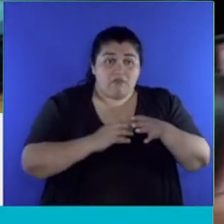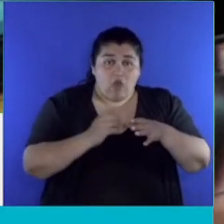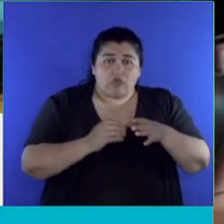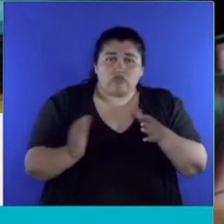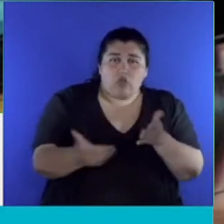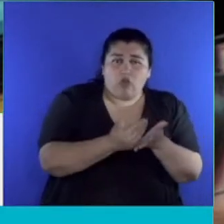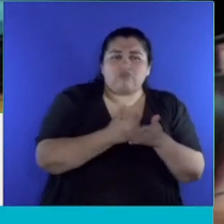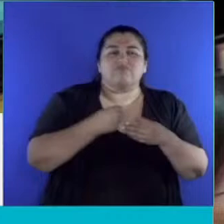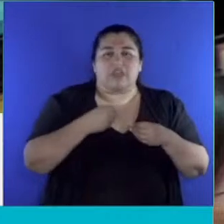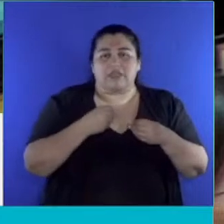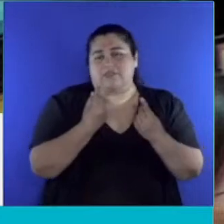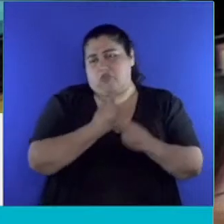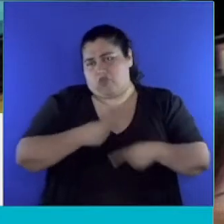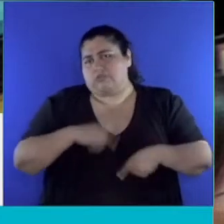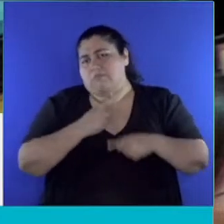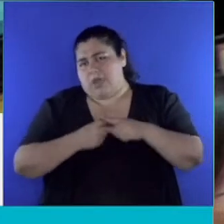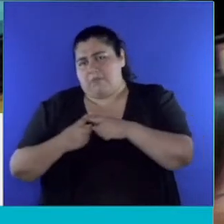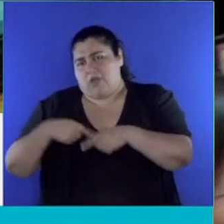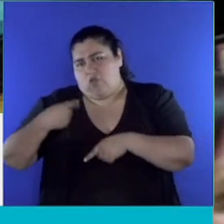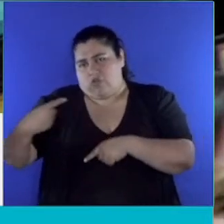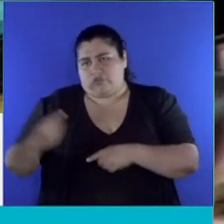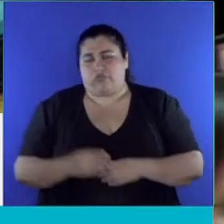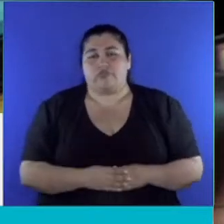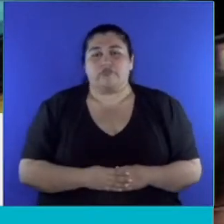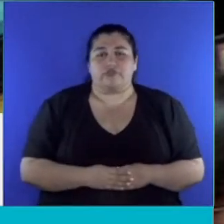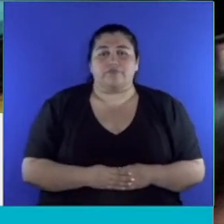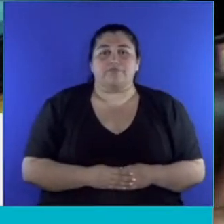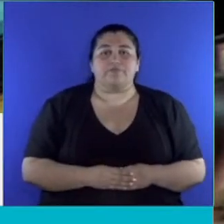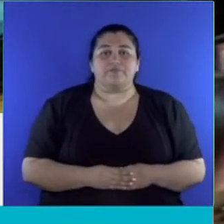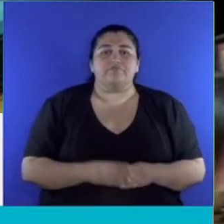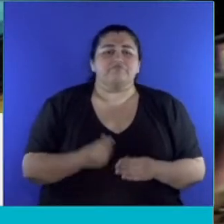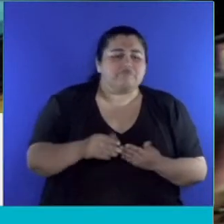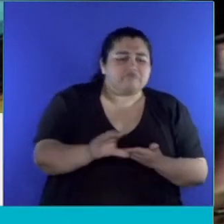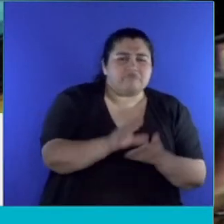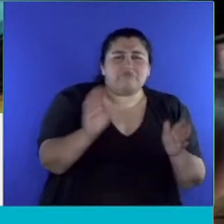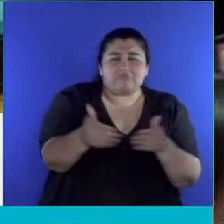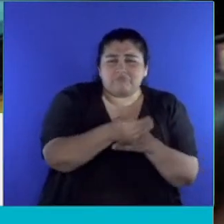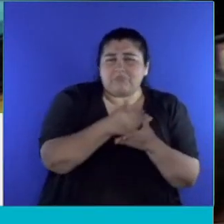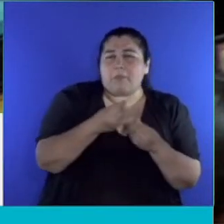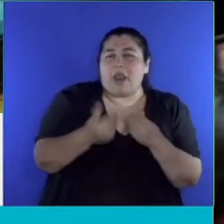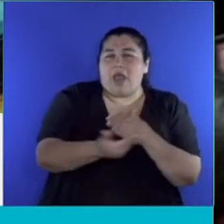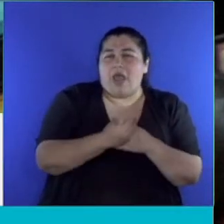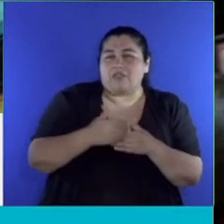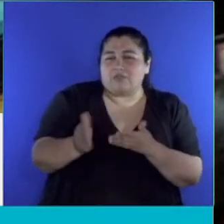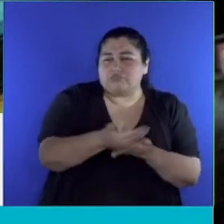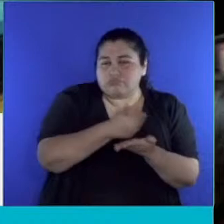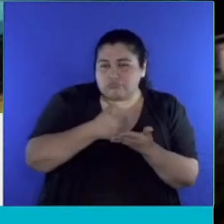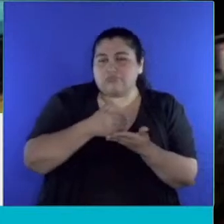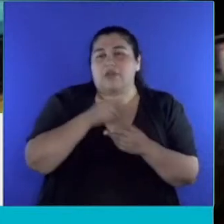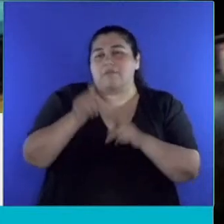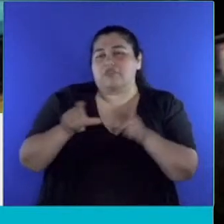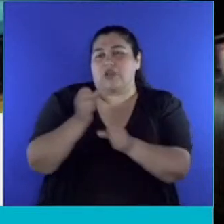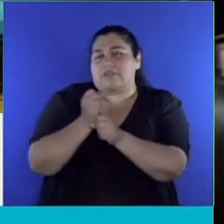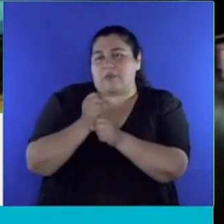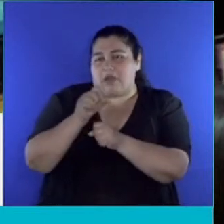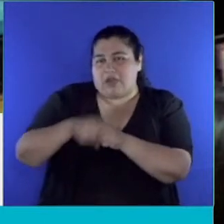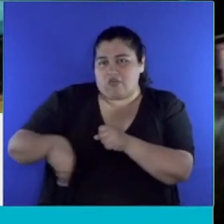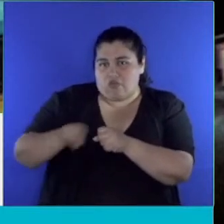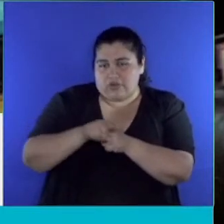también, entre otras cosas, ¿no?, se va a dotar del consumo y de los trabajadores y de las